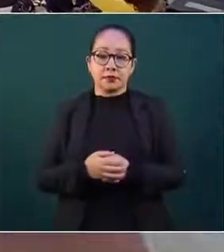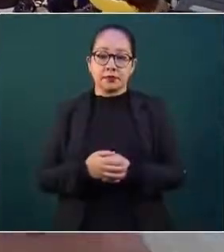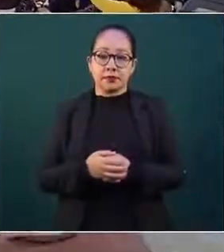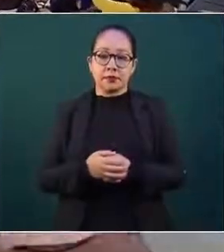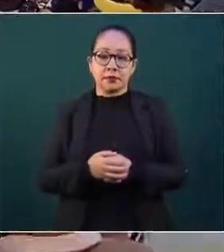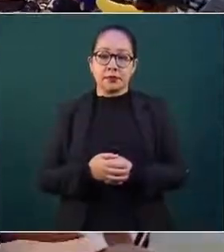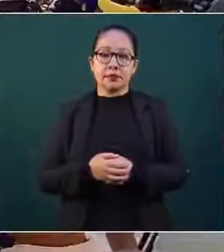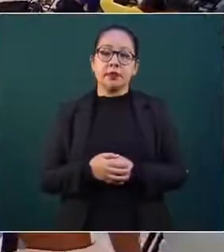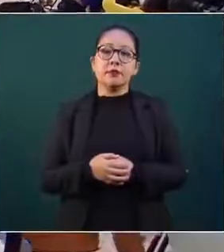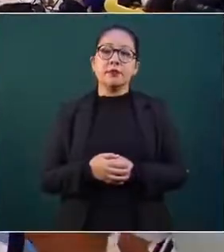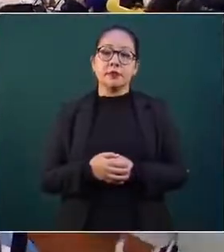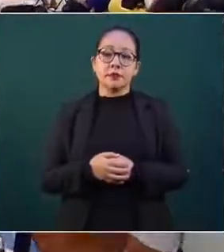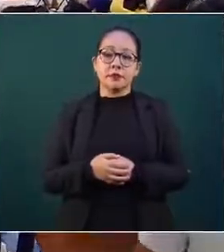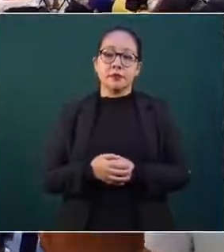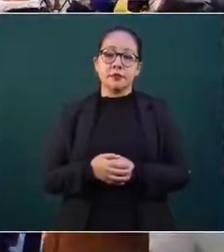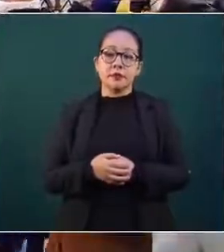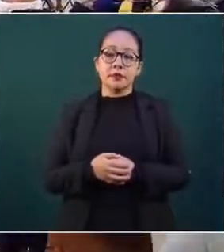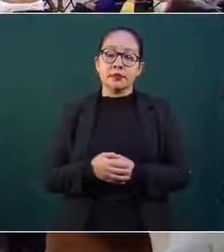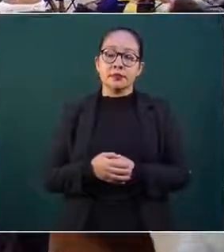un